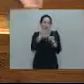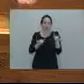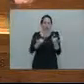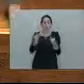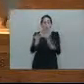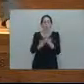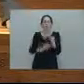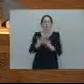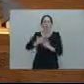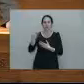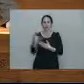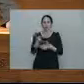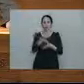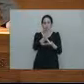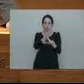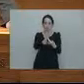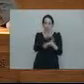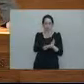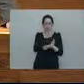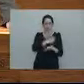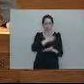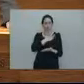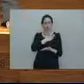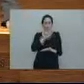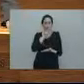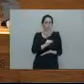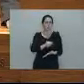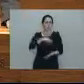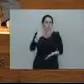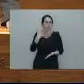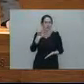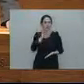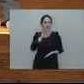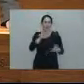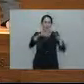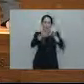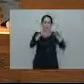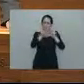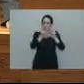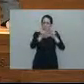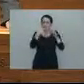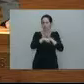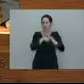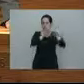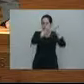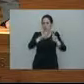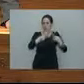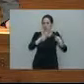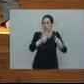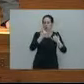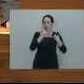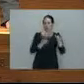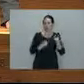parte, lo que es evidentemente la suficiencia por parte de las empresas que operan en este mercado, pero también